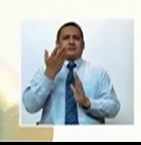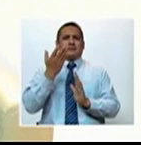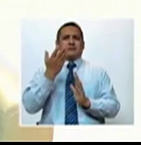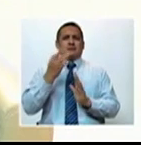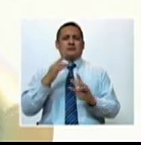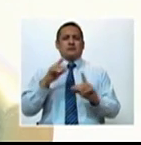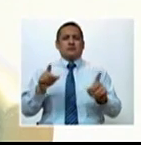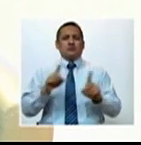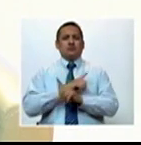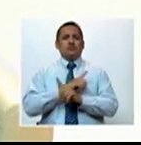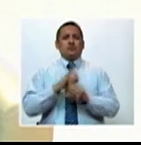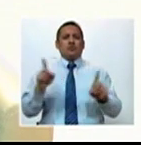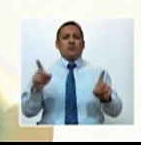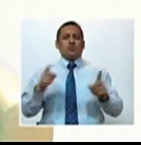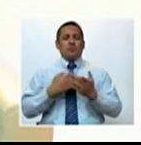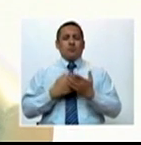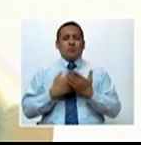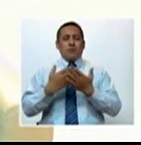pero sí un incremento